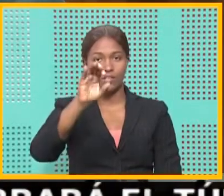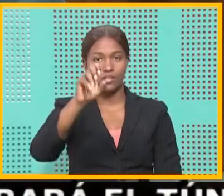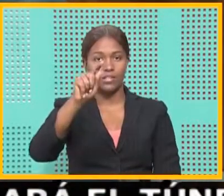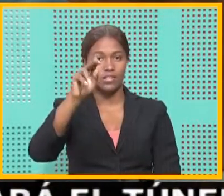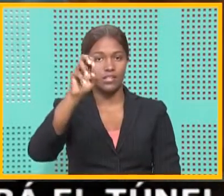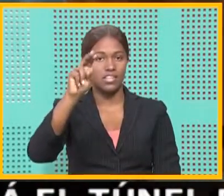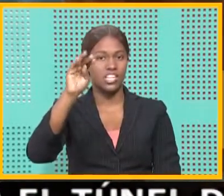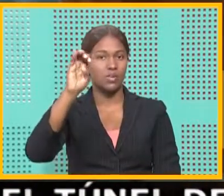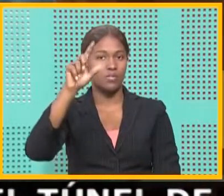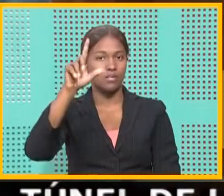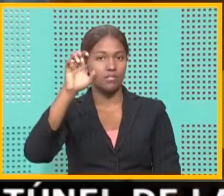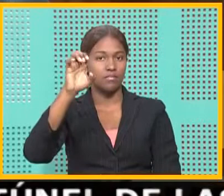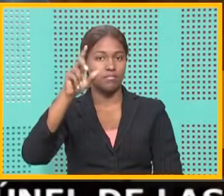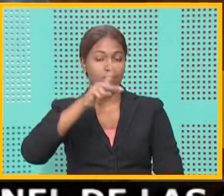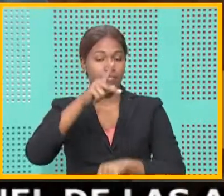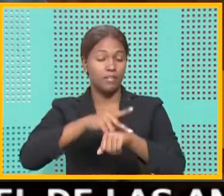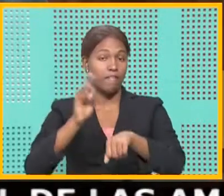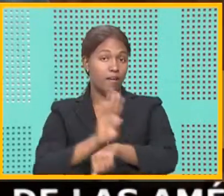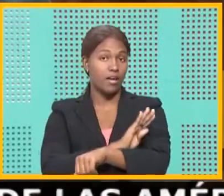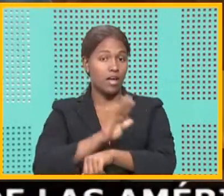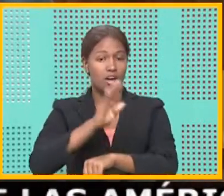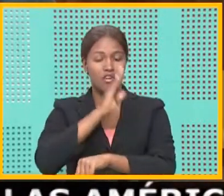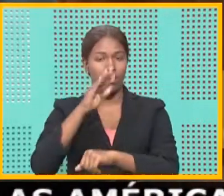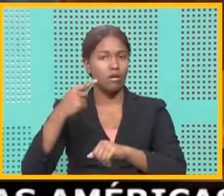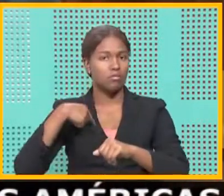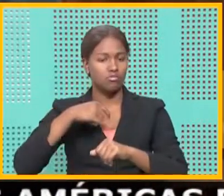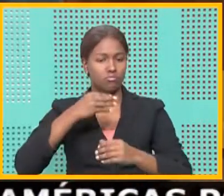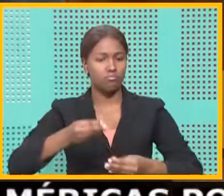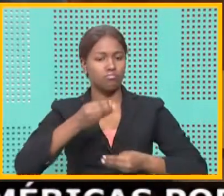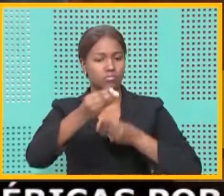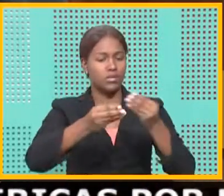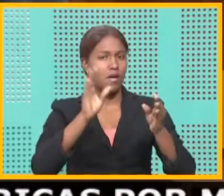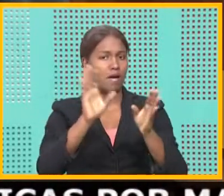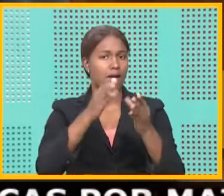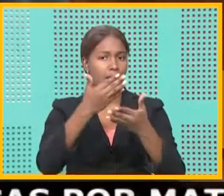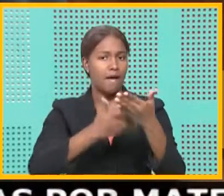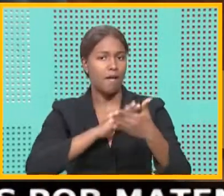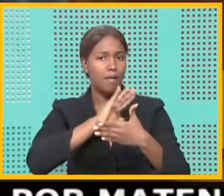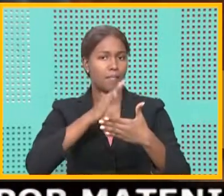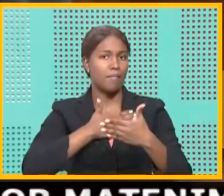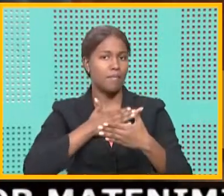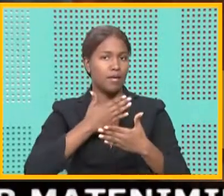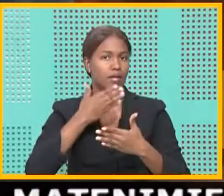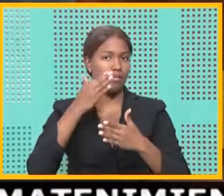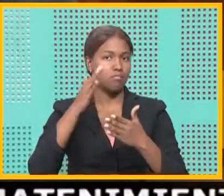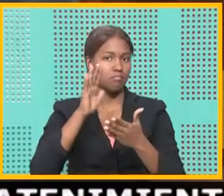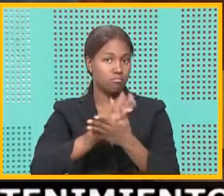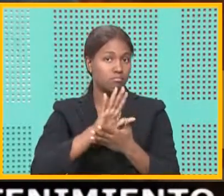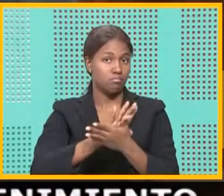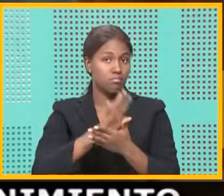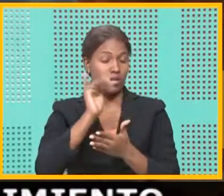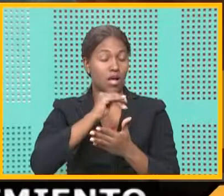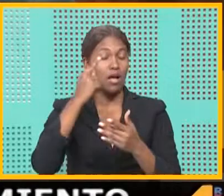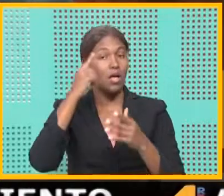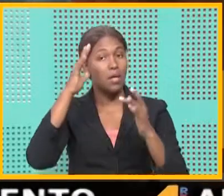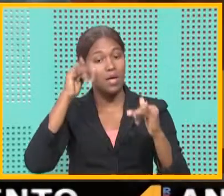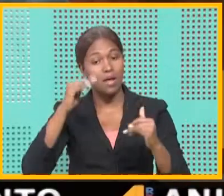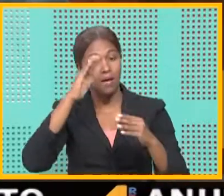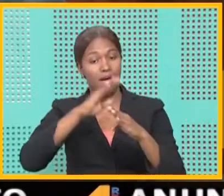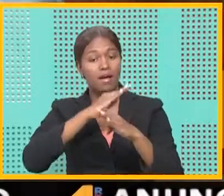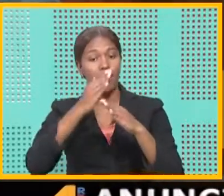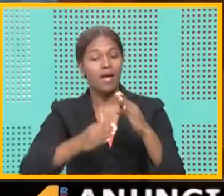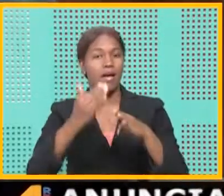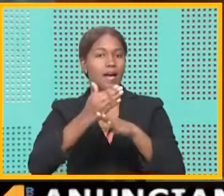provincia de Barahona, que nunca hemos entregado títulos con la comisión y esperamos que eso se haga antes de concluido el